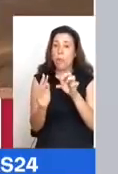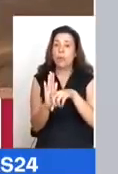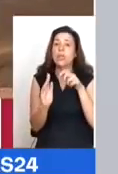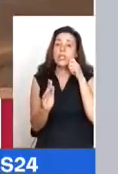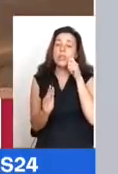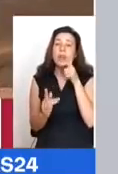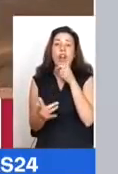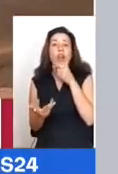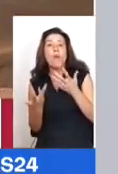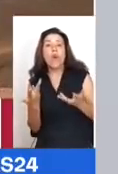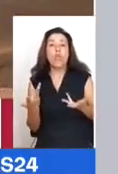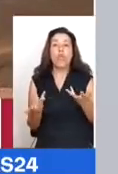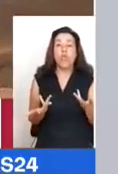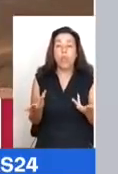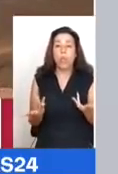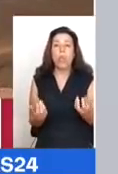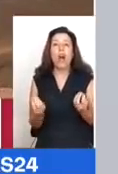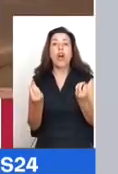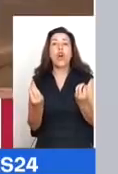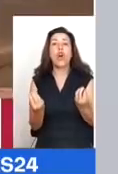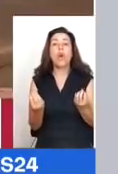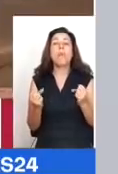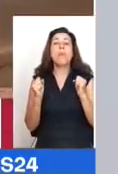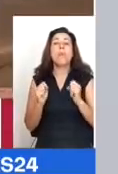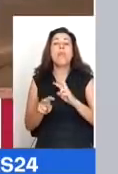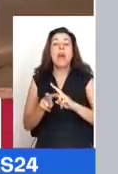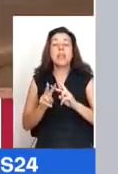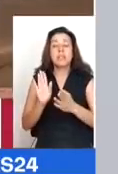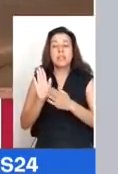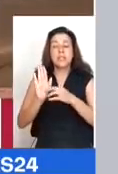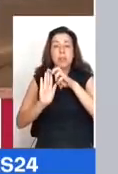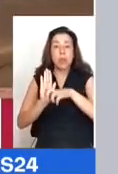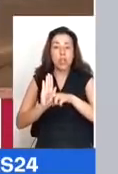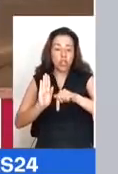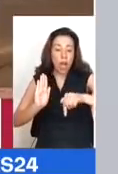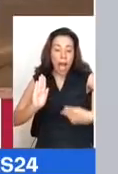prosperara en este proyecto de ley. Ahora bien, se está...